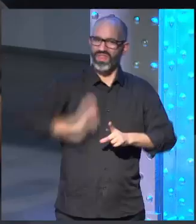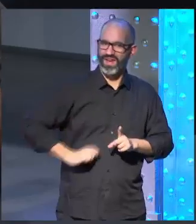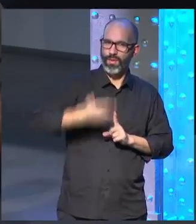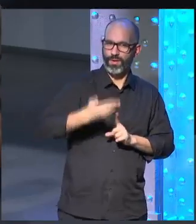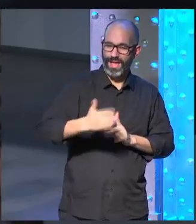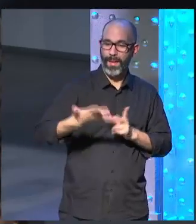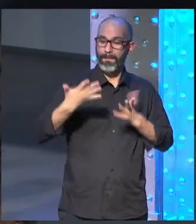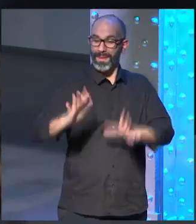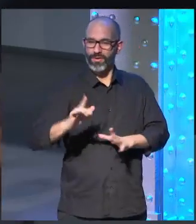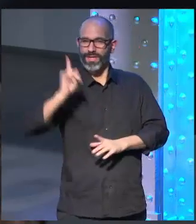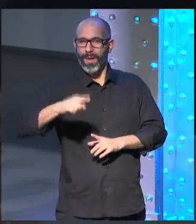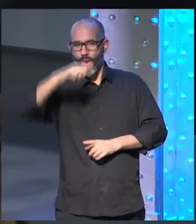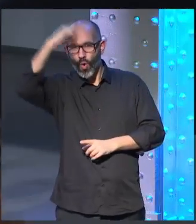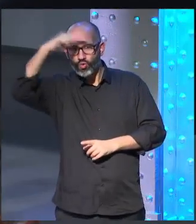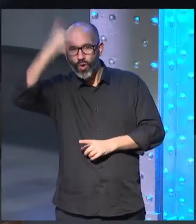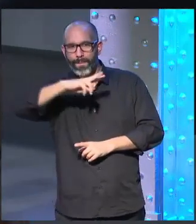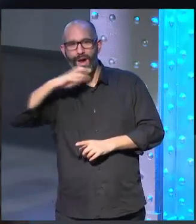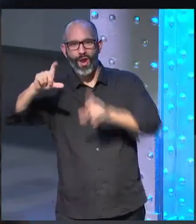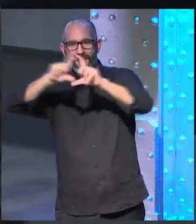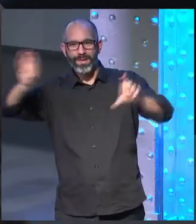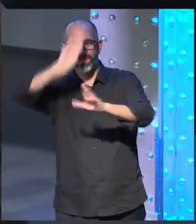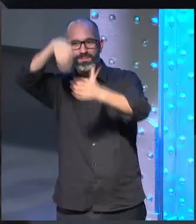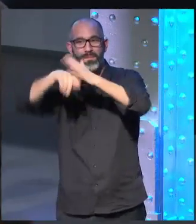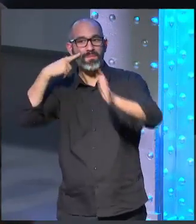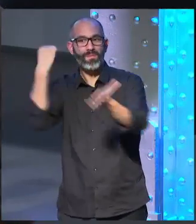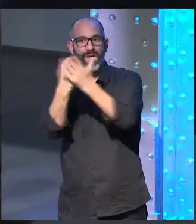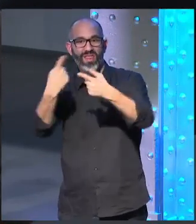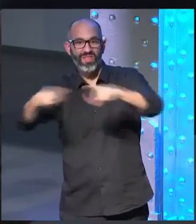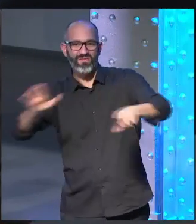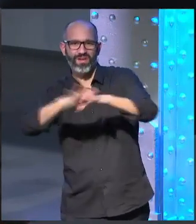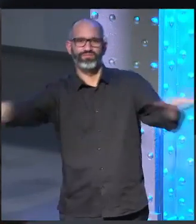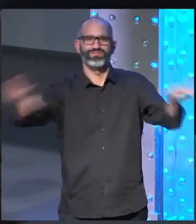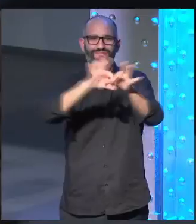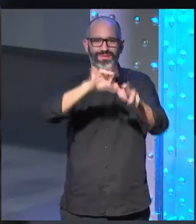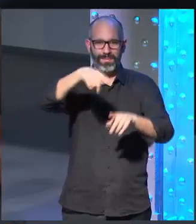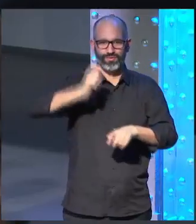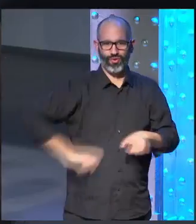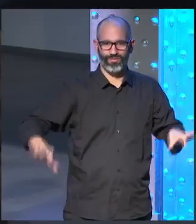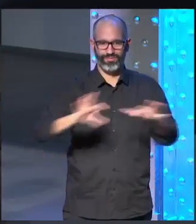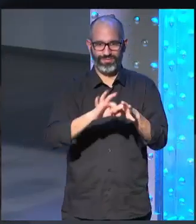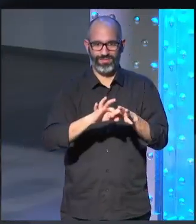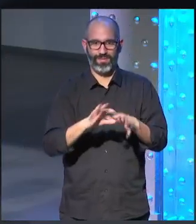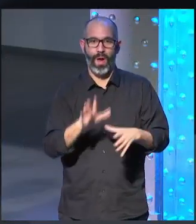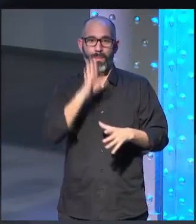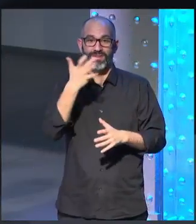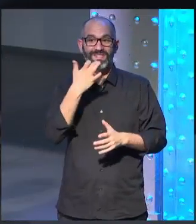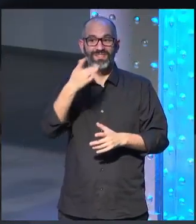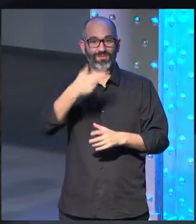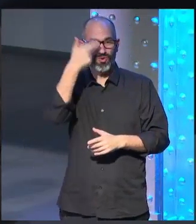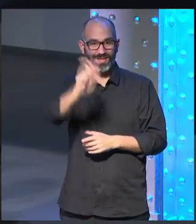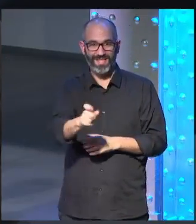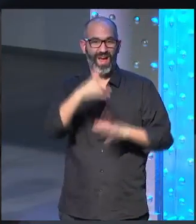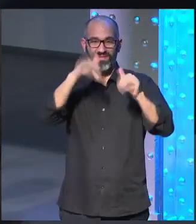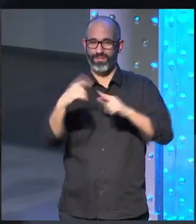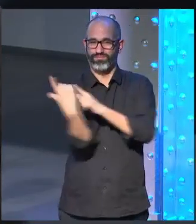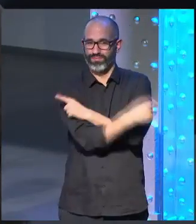que buscan esa cultura, esos valores y ese marcar diferencias, ¿no? Y cuando no, pues se van y ya